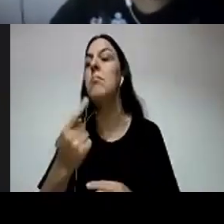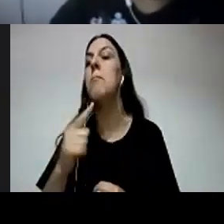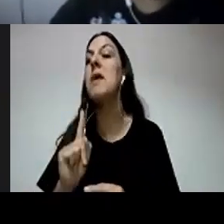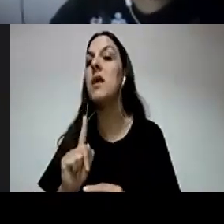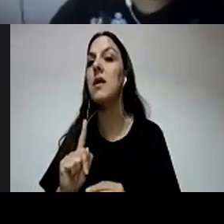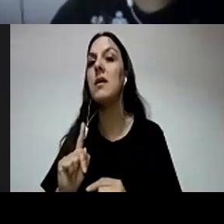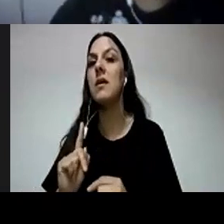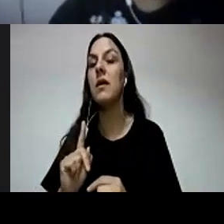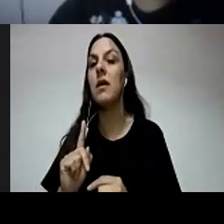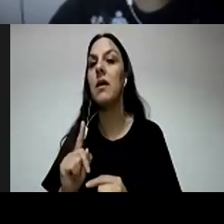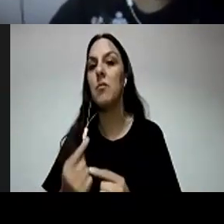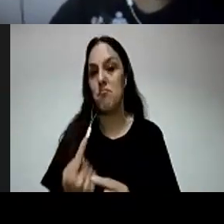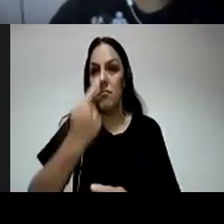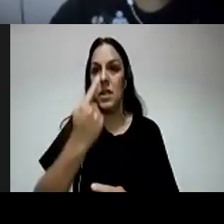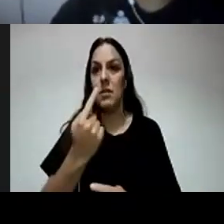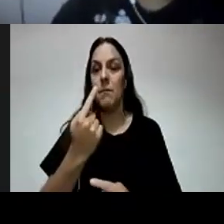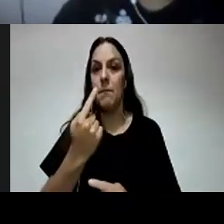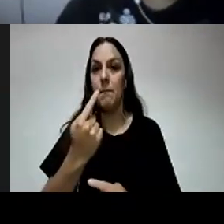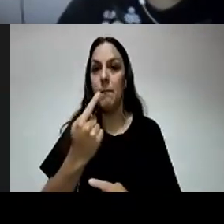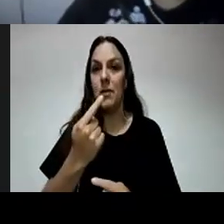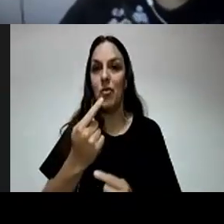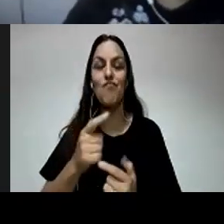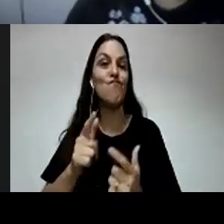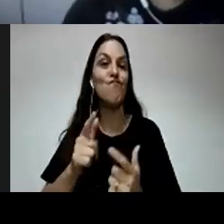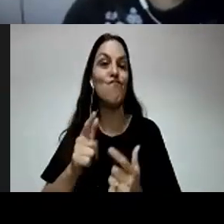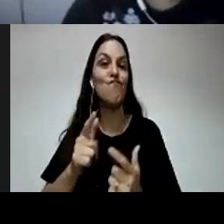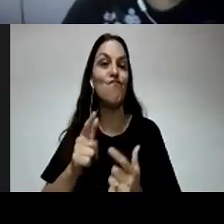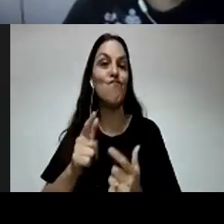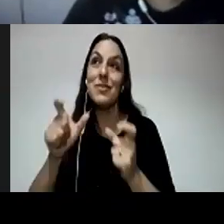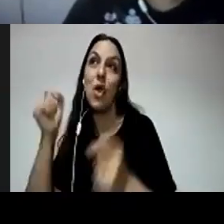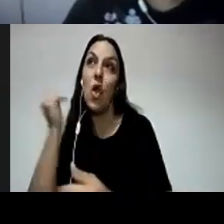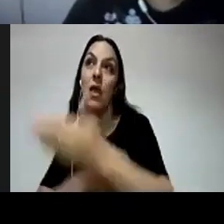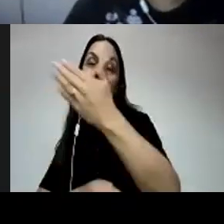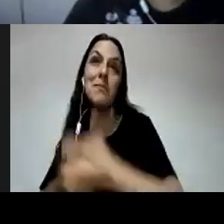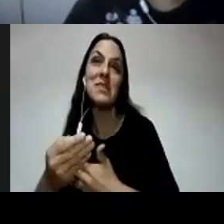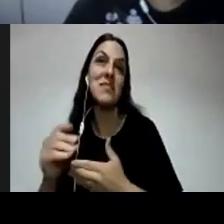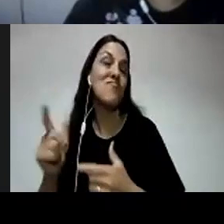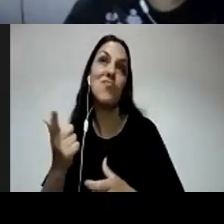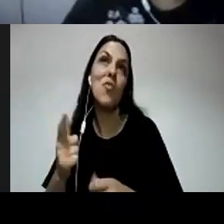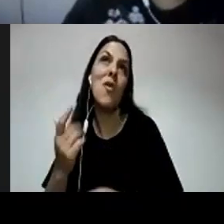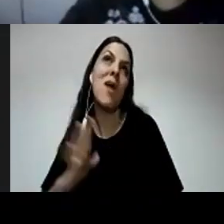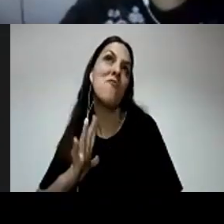en principio no está para las personas con discapacidad.